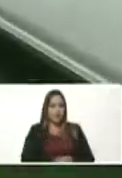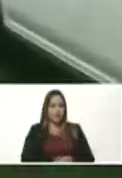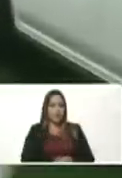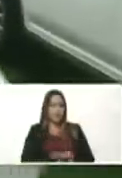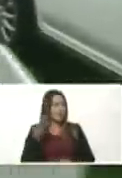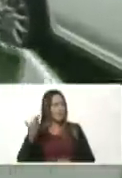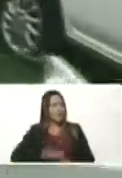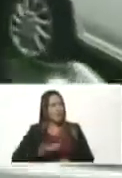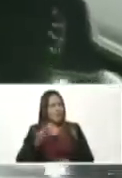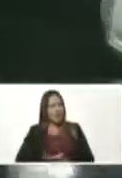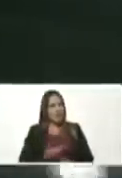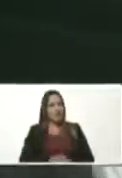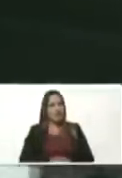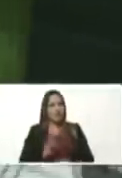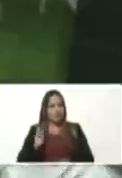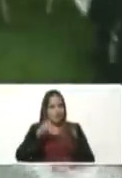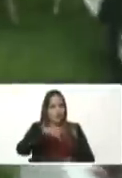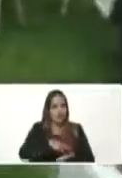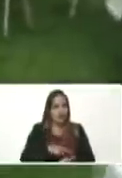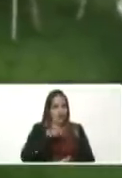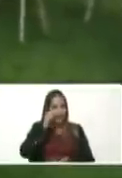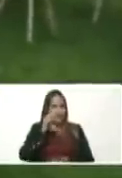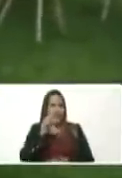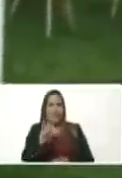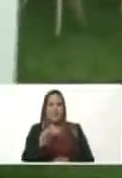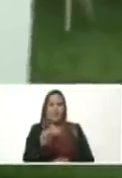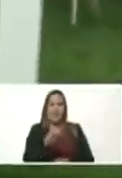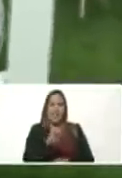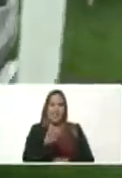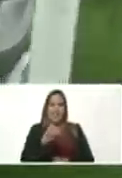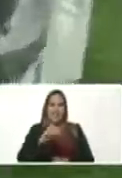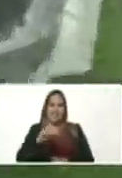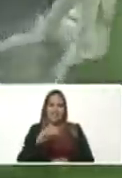importante, por ahí está llegando Tarek El Aissami también. Bienvenido, salam aleikum.